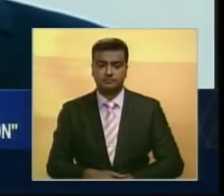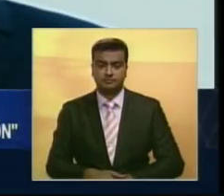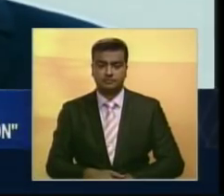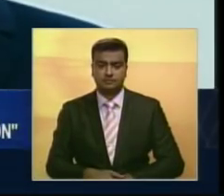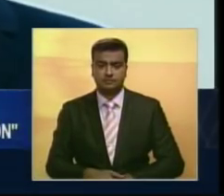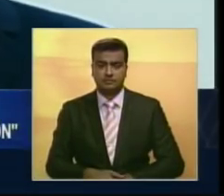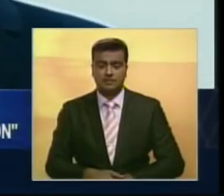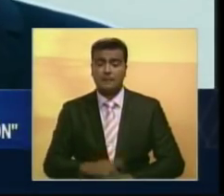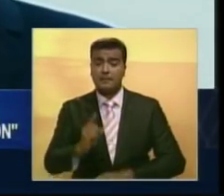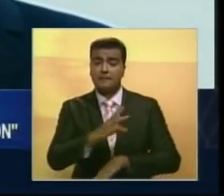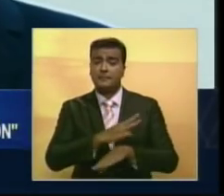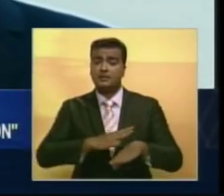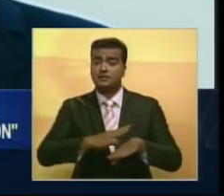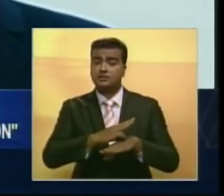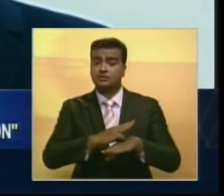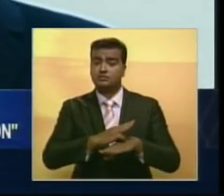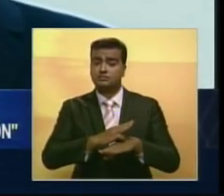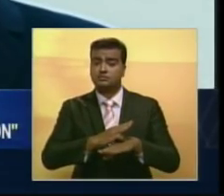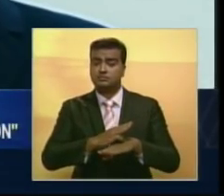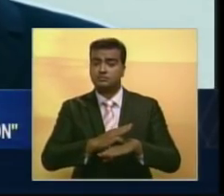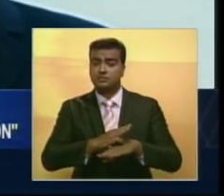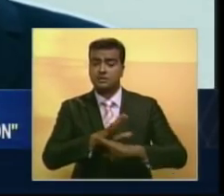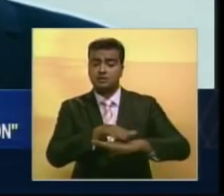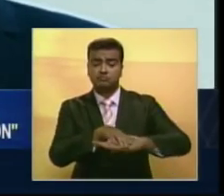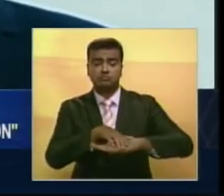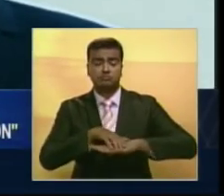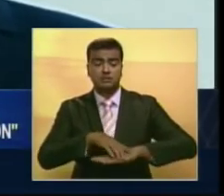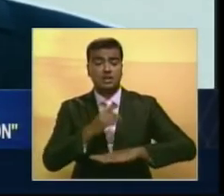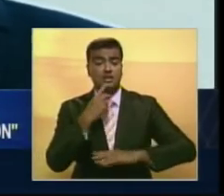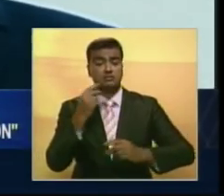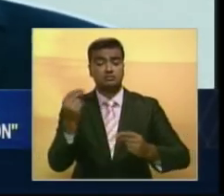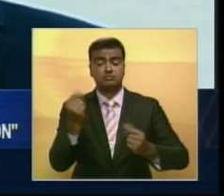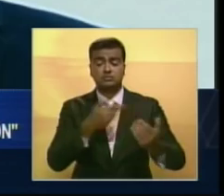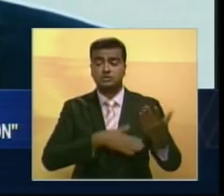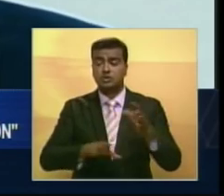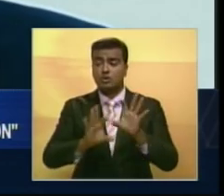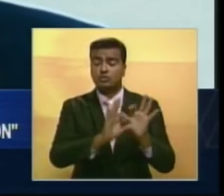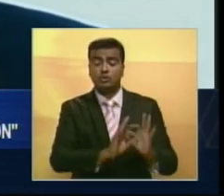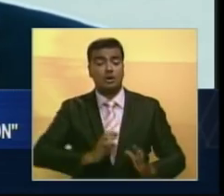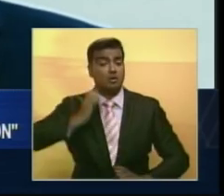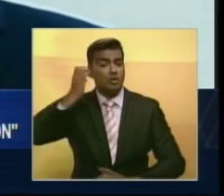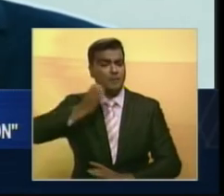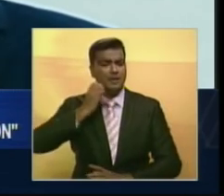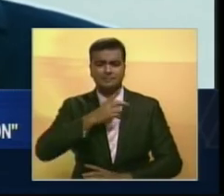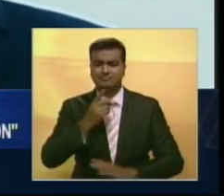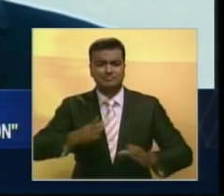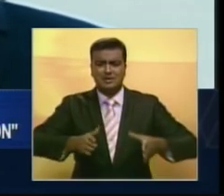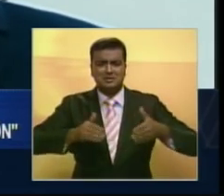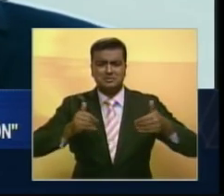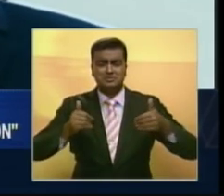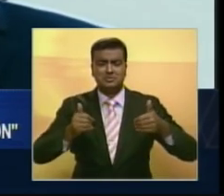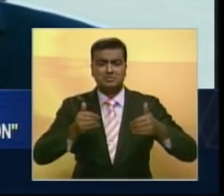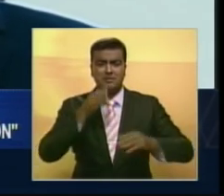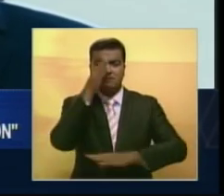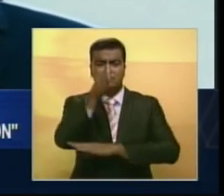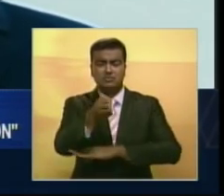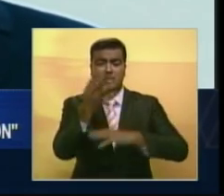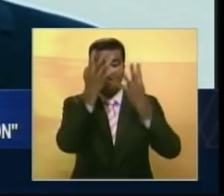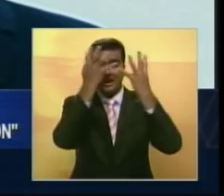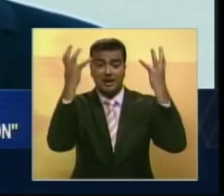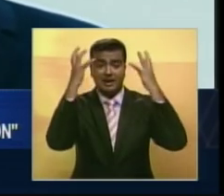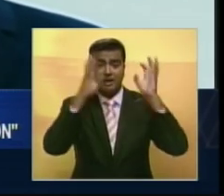El primer ministro británico David Cameron afirmó que la salida de la Unión Europea no es una buena solución para el futuro del Reino